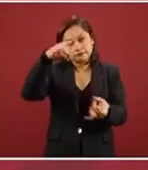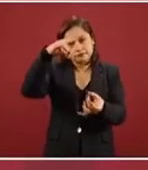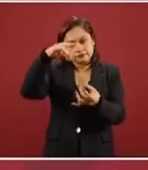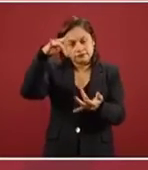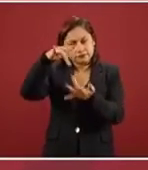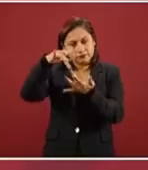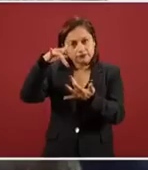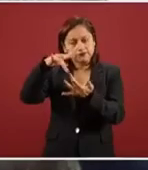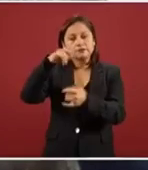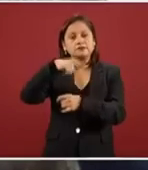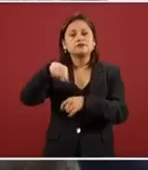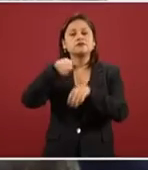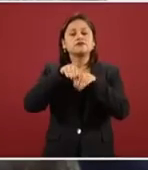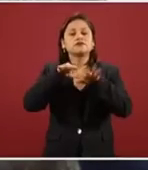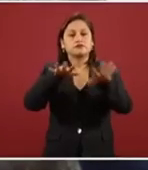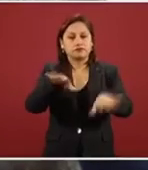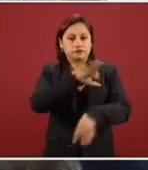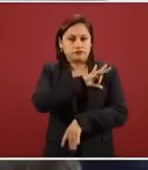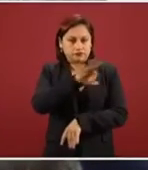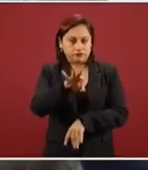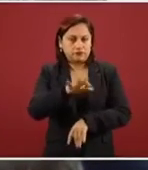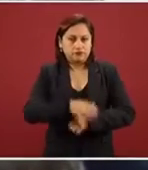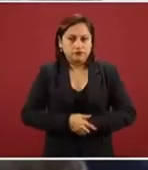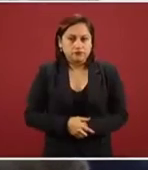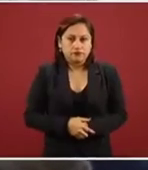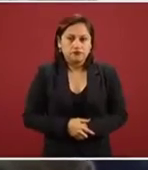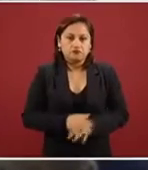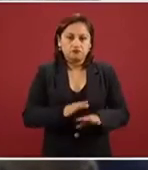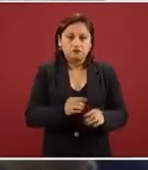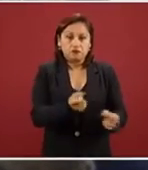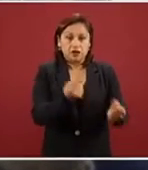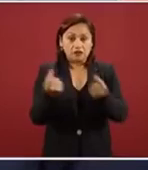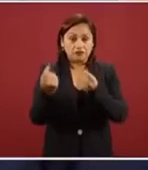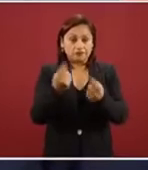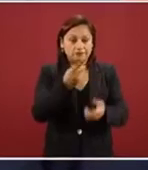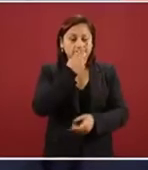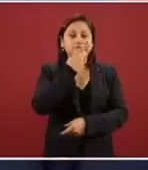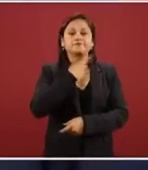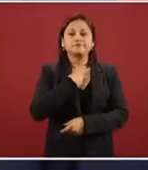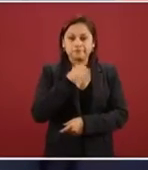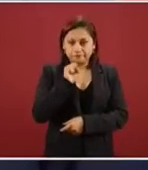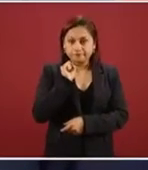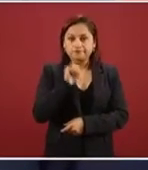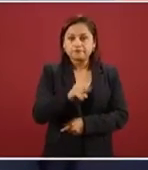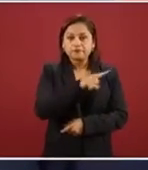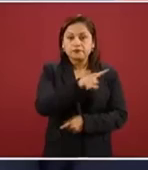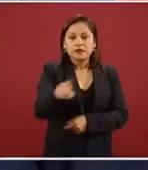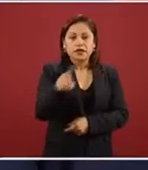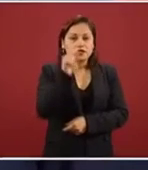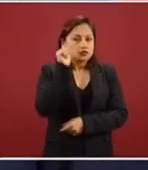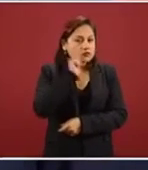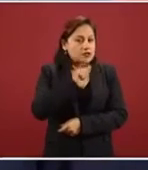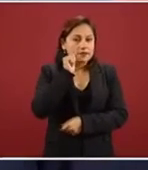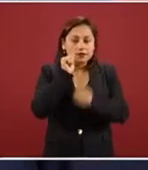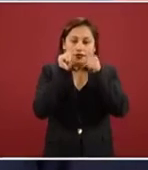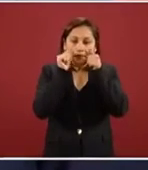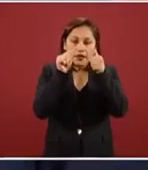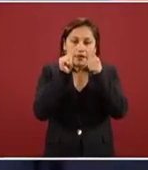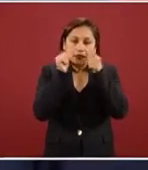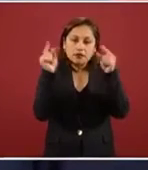la información. Me informan que están atentos a